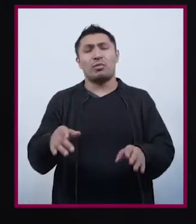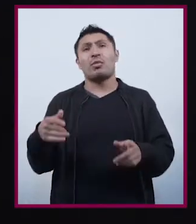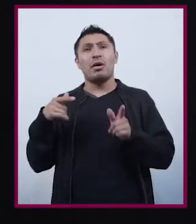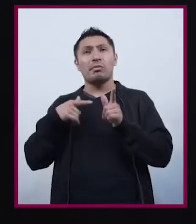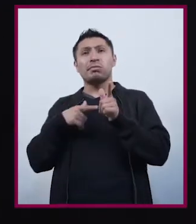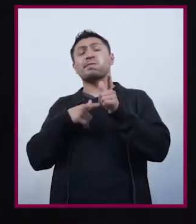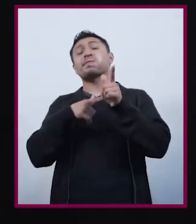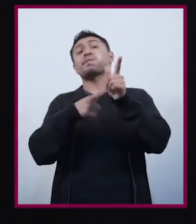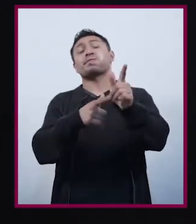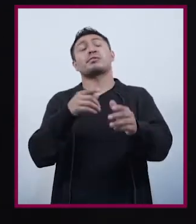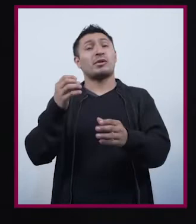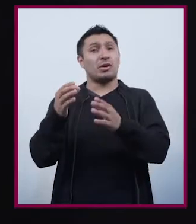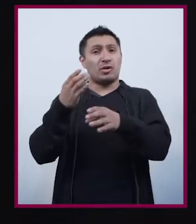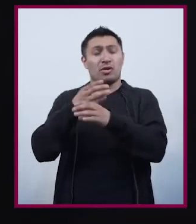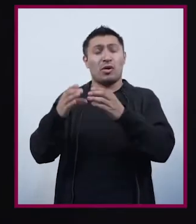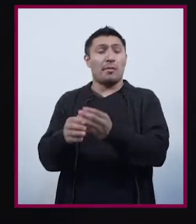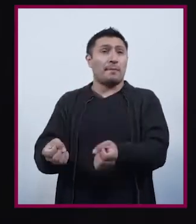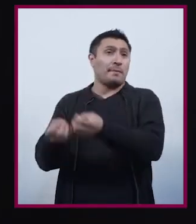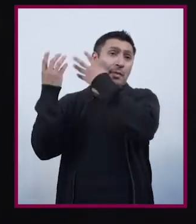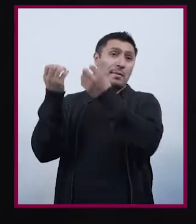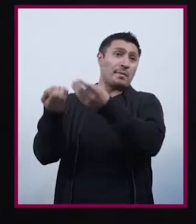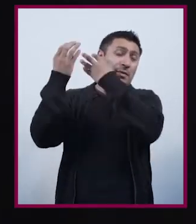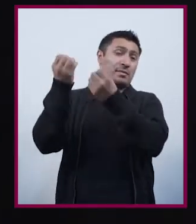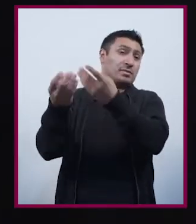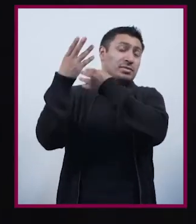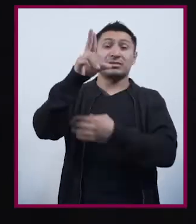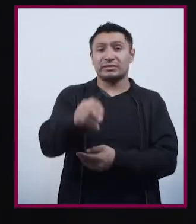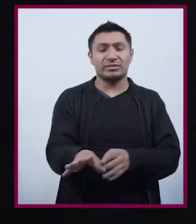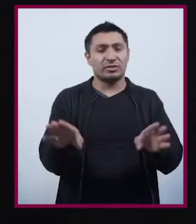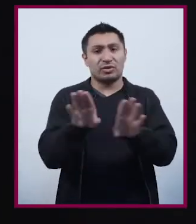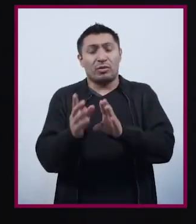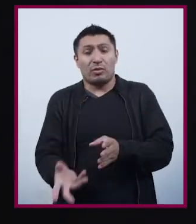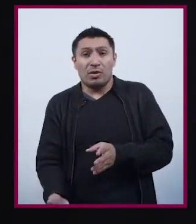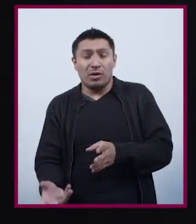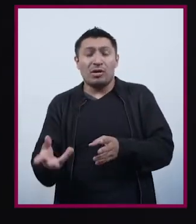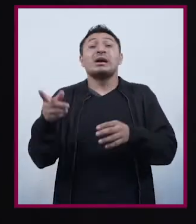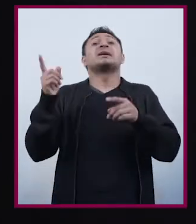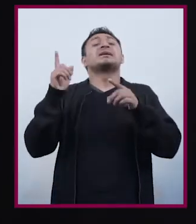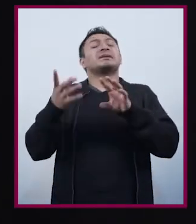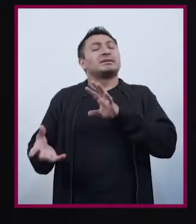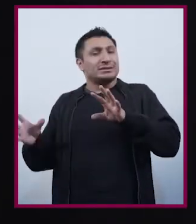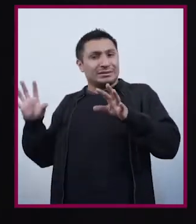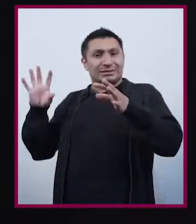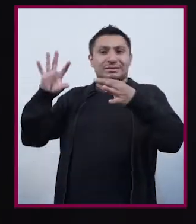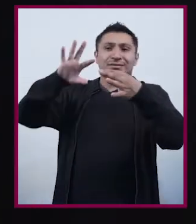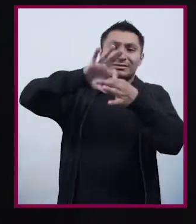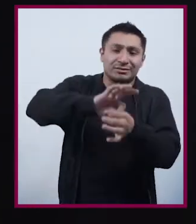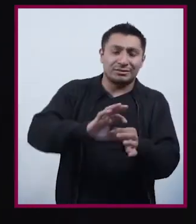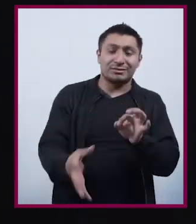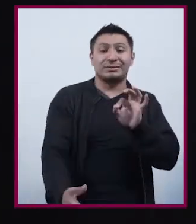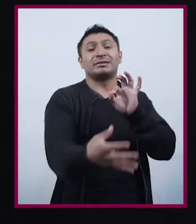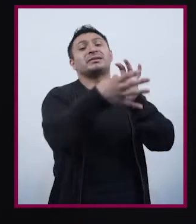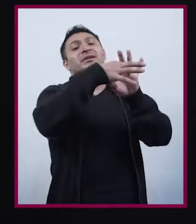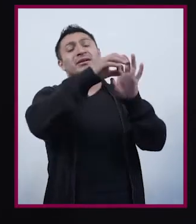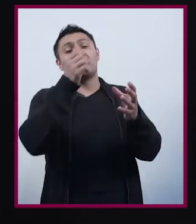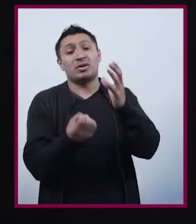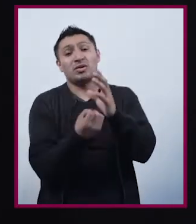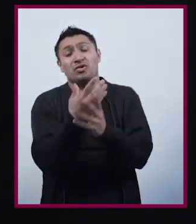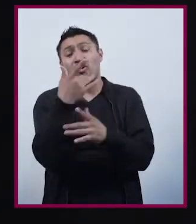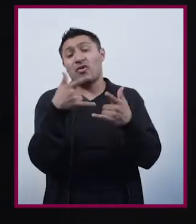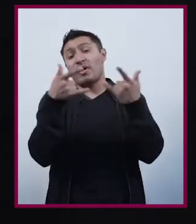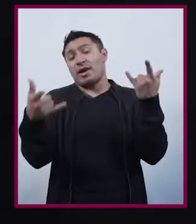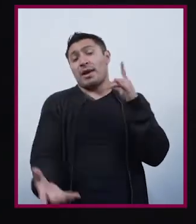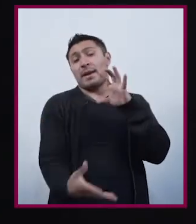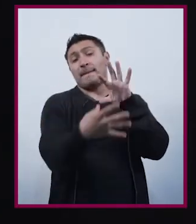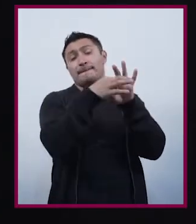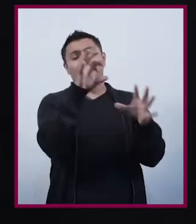que va dejando atrás acontecimientos del pasado. Más bien es un cúmulo de procesos en donde los hechos van conectándose entre sí de